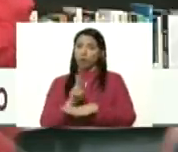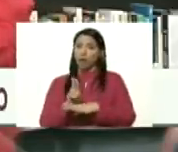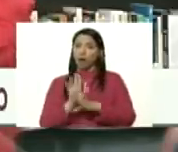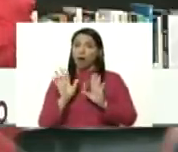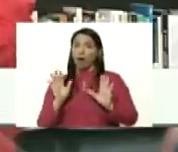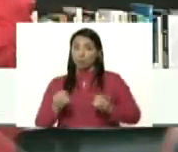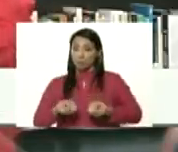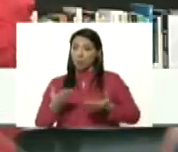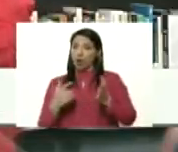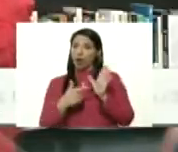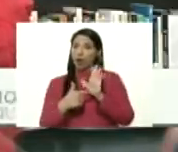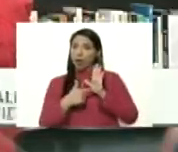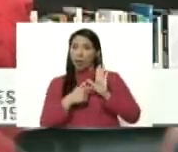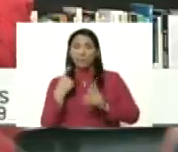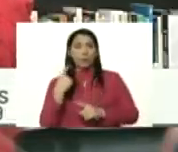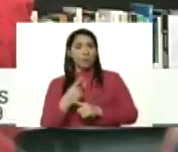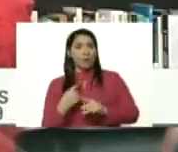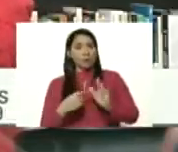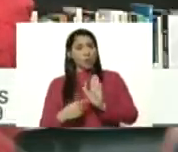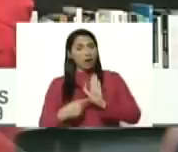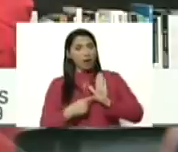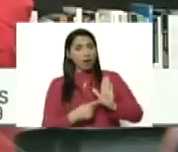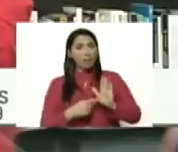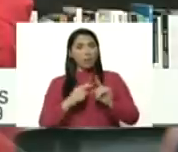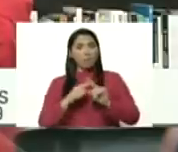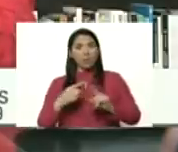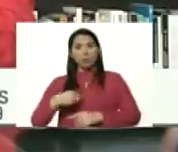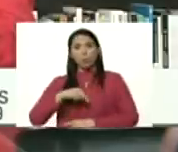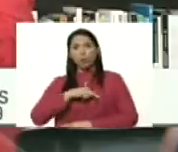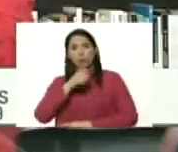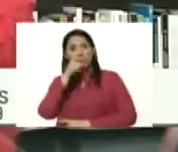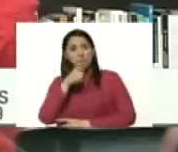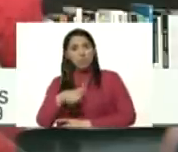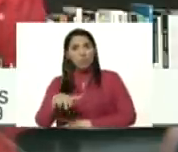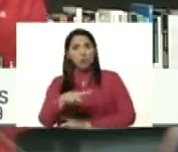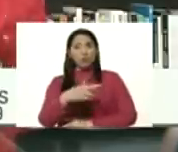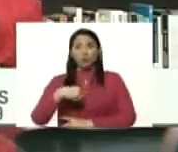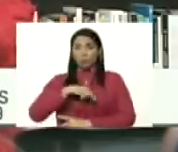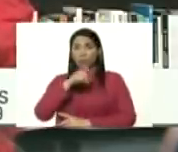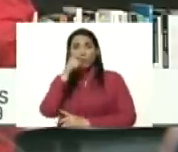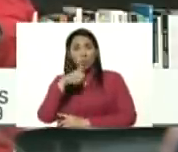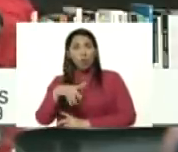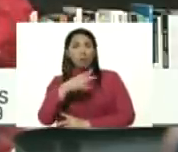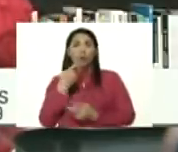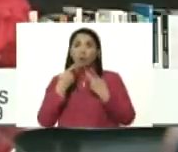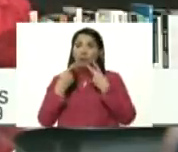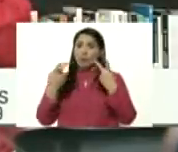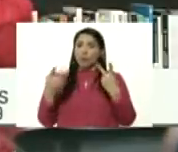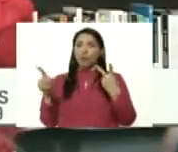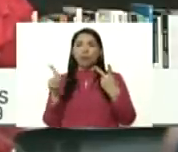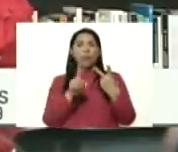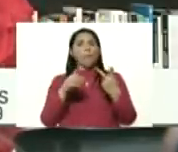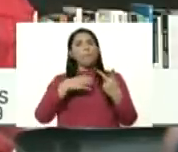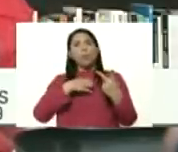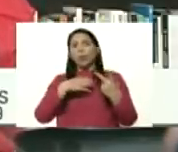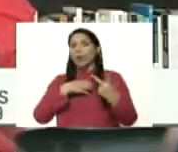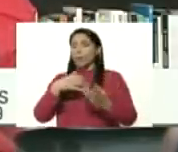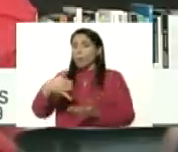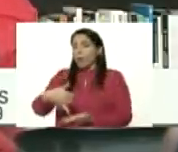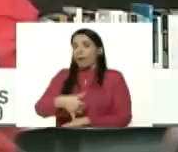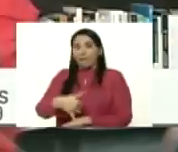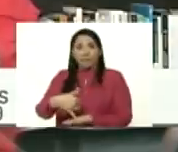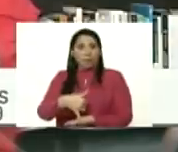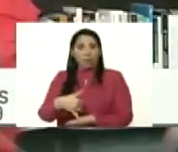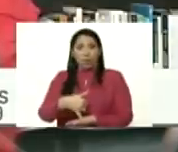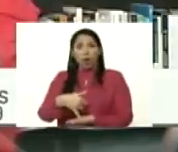Dar el ejemplo. Tenemos que dar el ejemplo para nuestro pueblo. Y a nuestro pueblo le digo, no podemos aflojar.